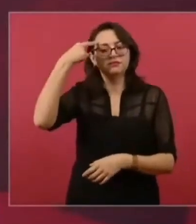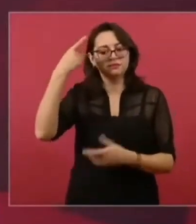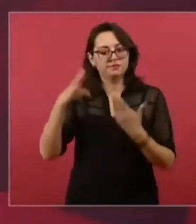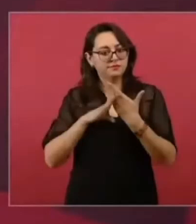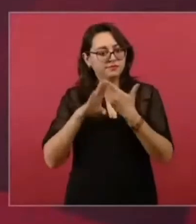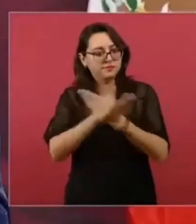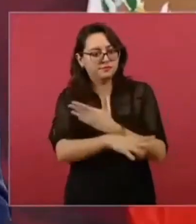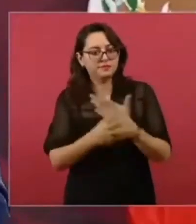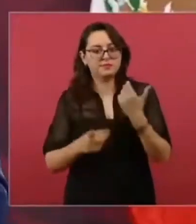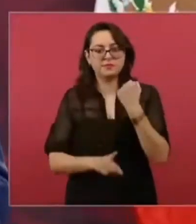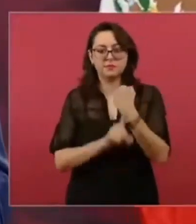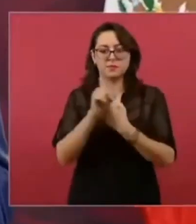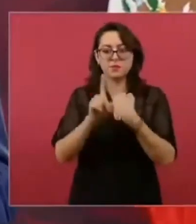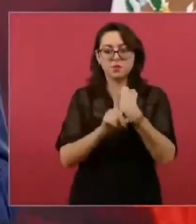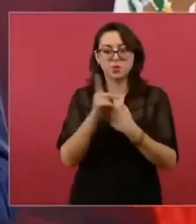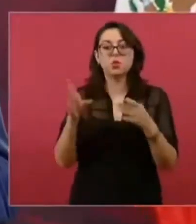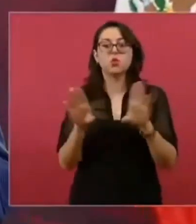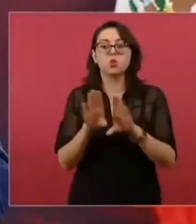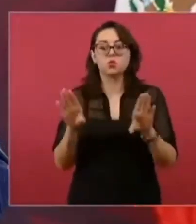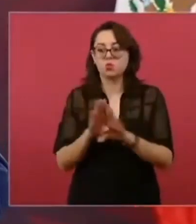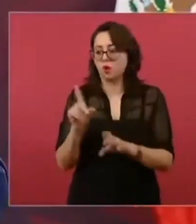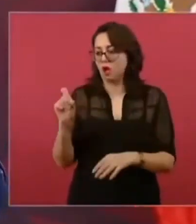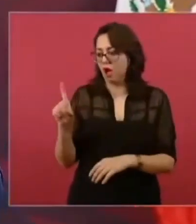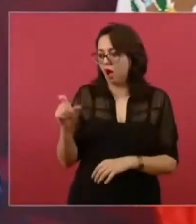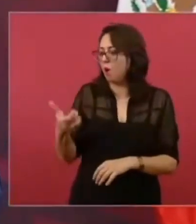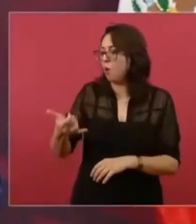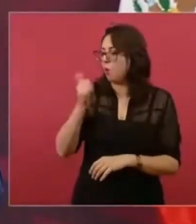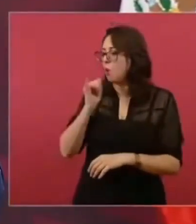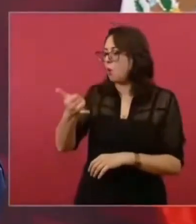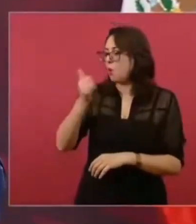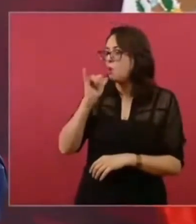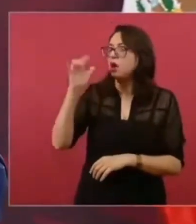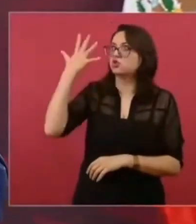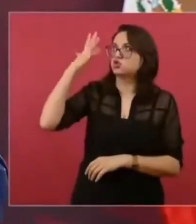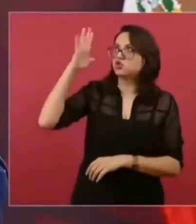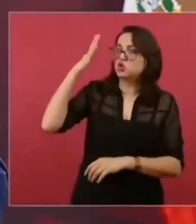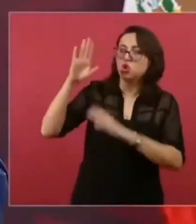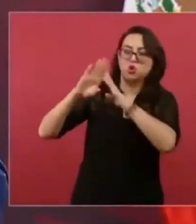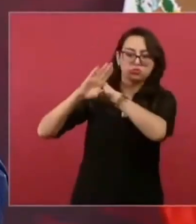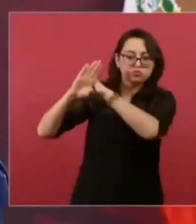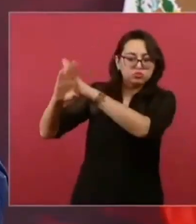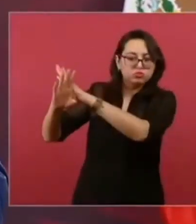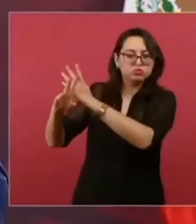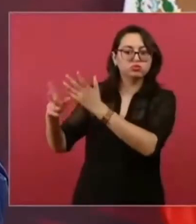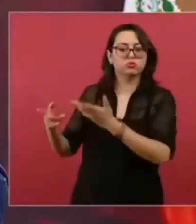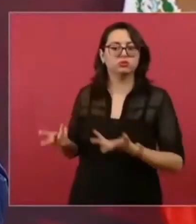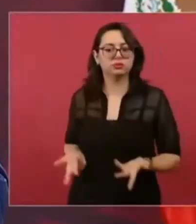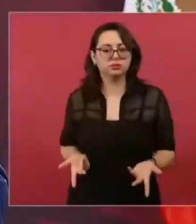y no exponernos mucho al sol.